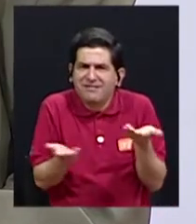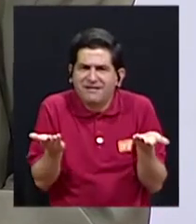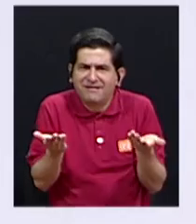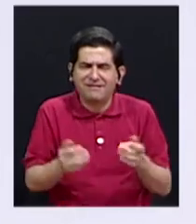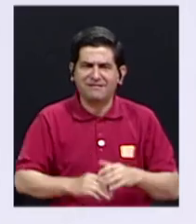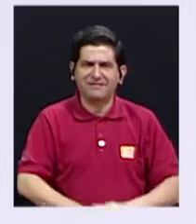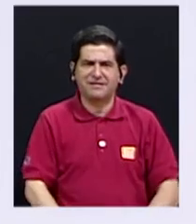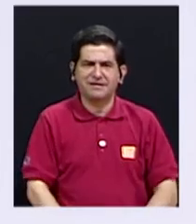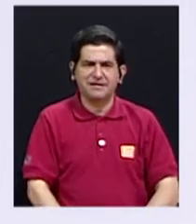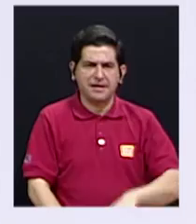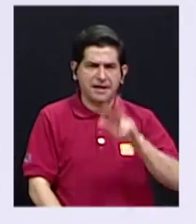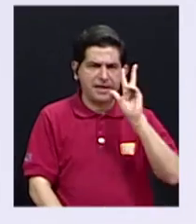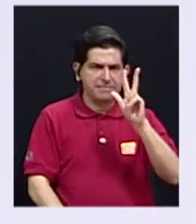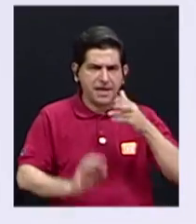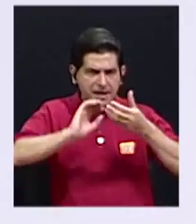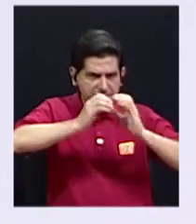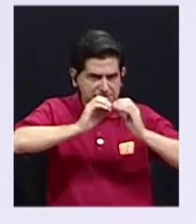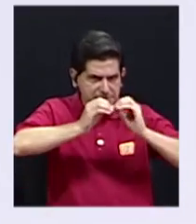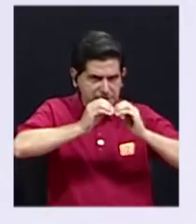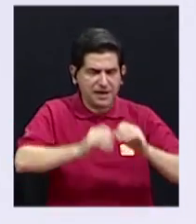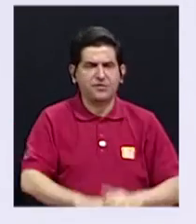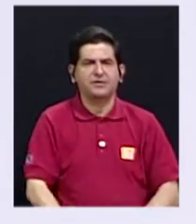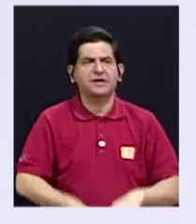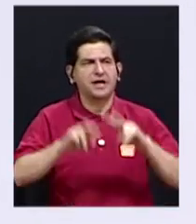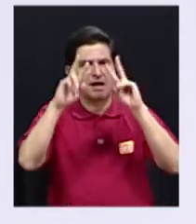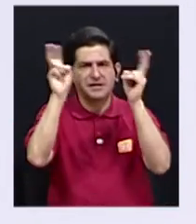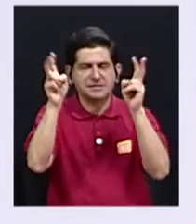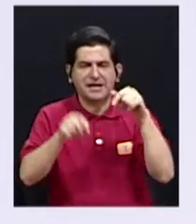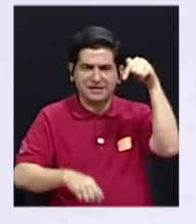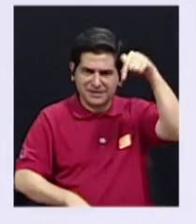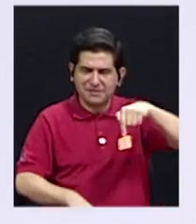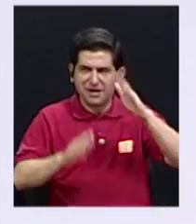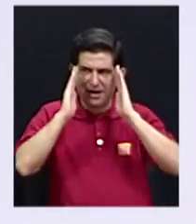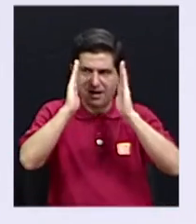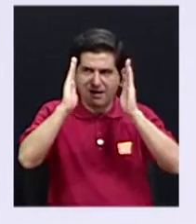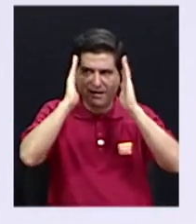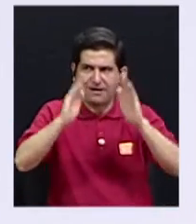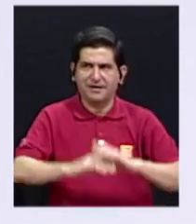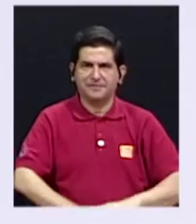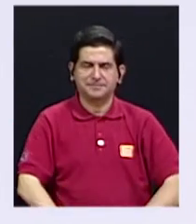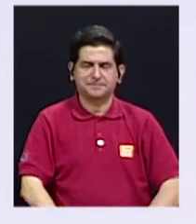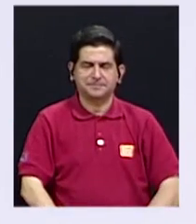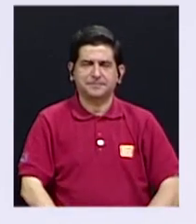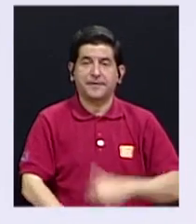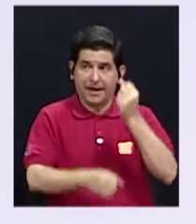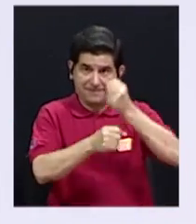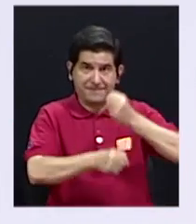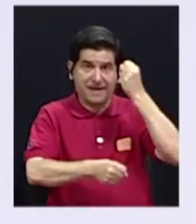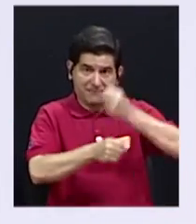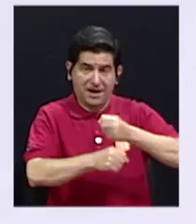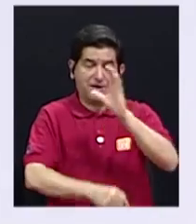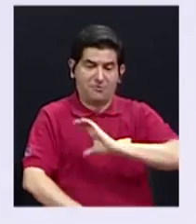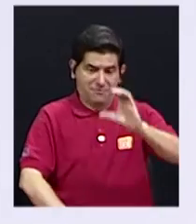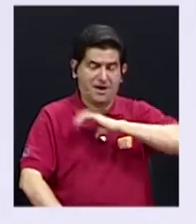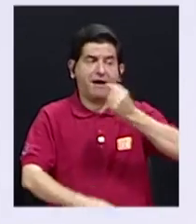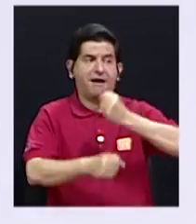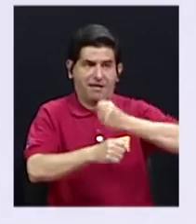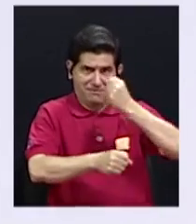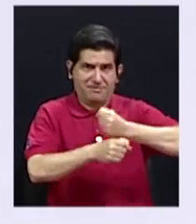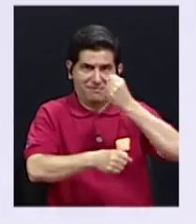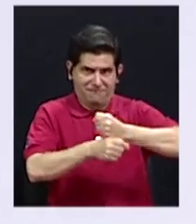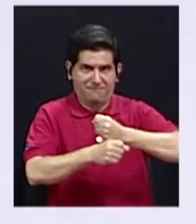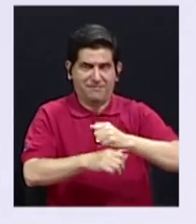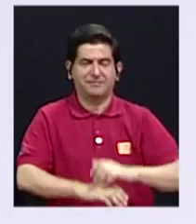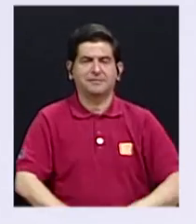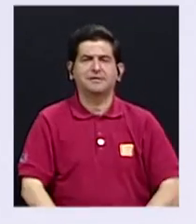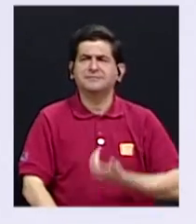hay tres indicadores pero el tema que nos tiene en cuestión es el empleo y la calidad del empleo